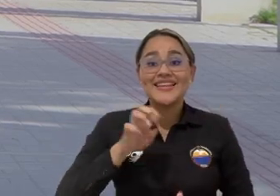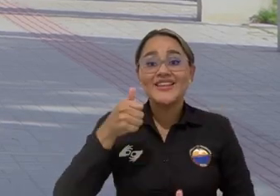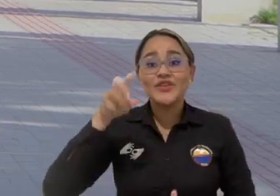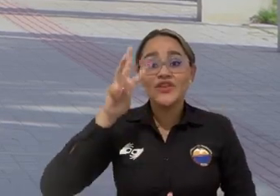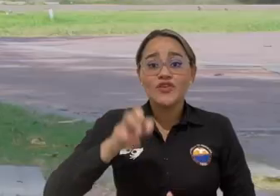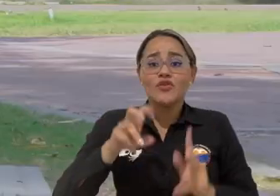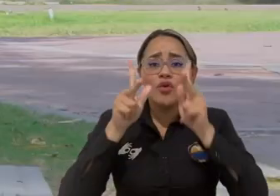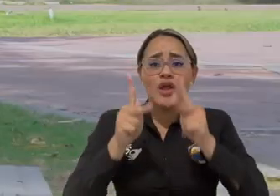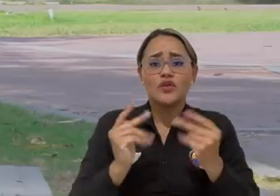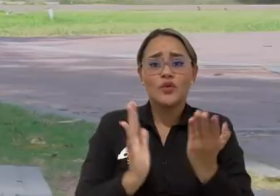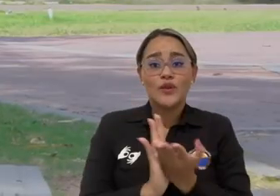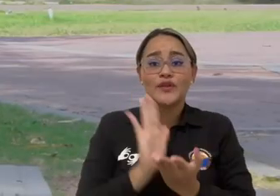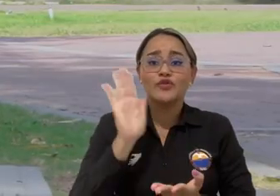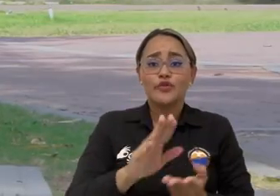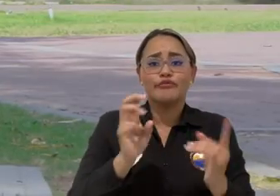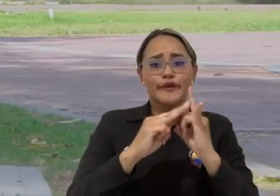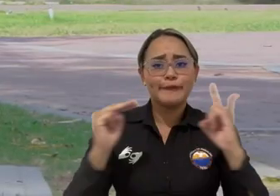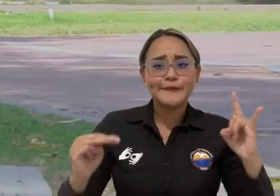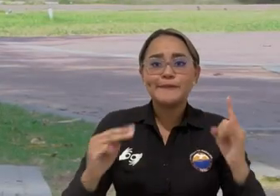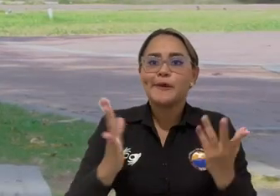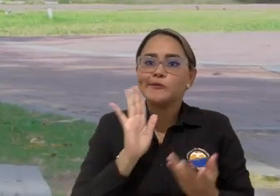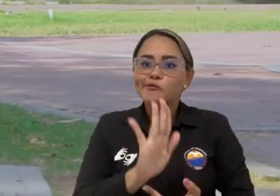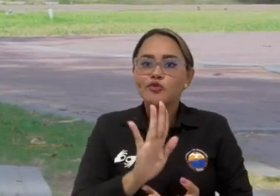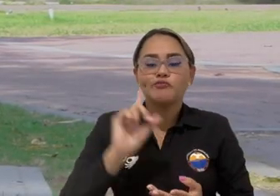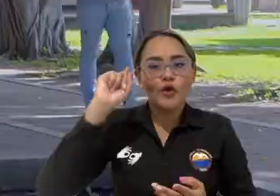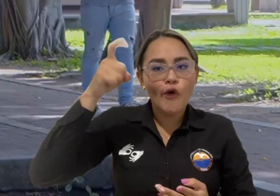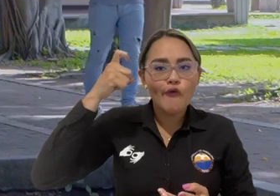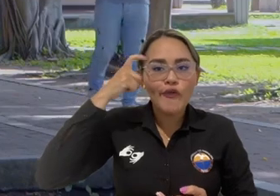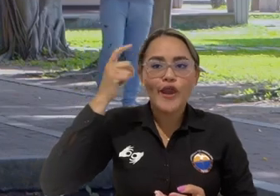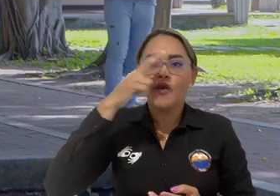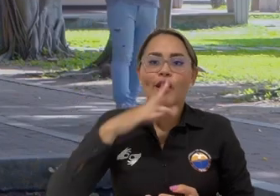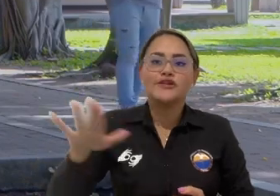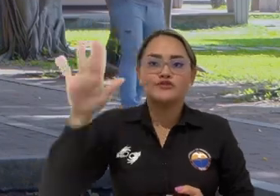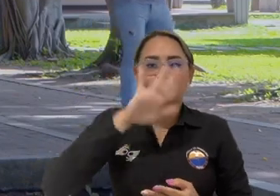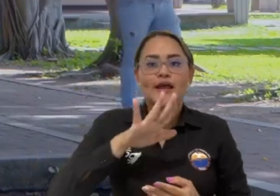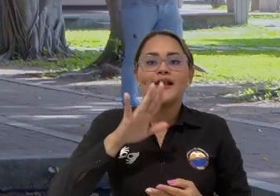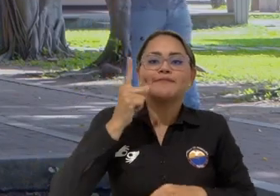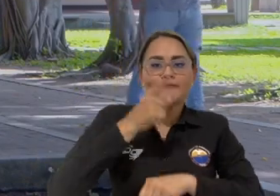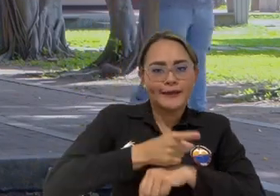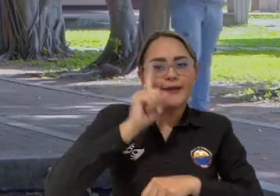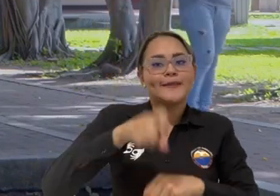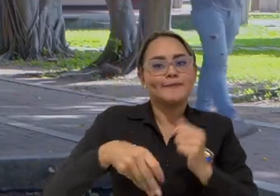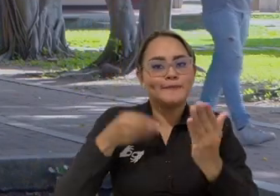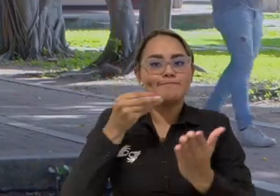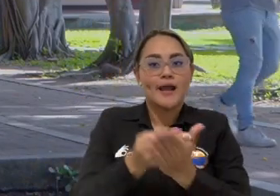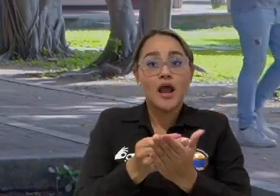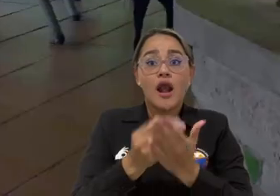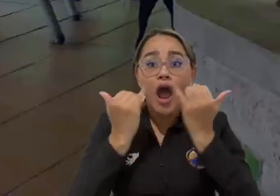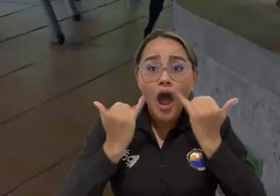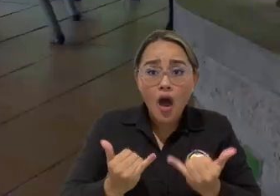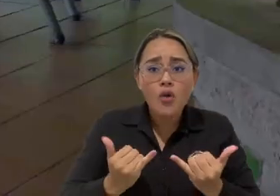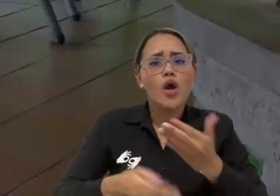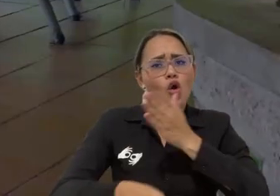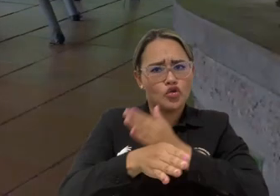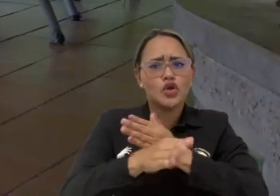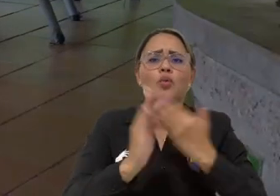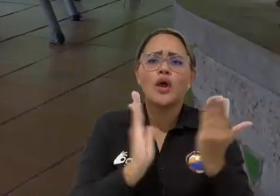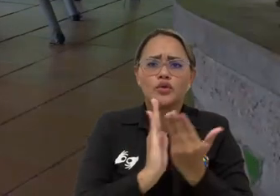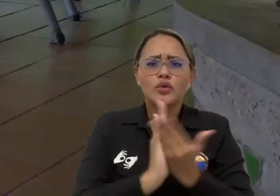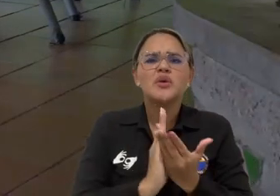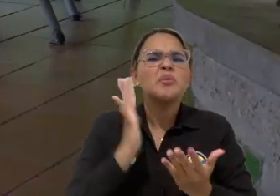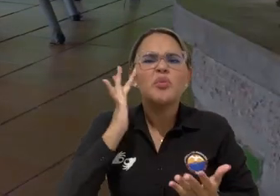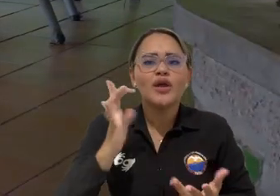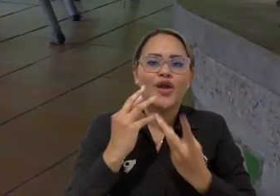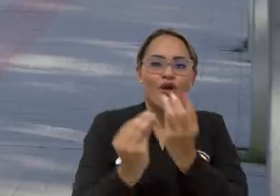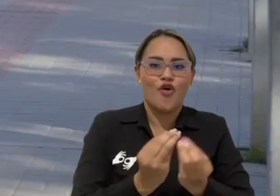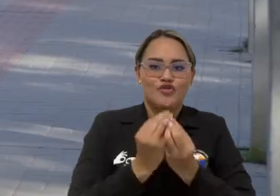1.918 estudiantes de la Universidad del Magdalena que no fueron beneficiados con el programa Matrícula Cero del Gobierno Nacional hoy podrán continuar con su